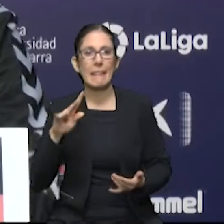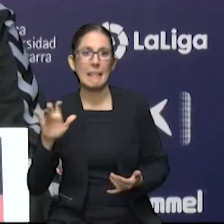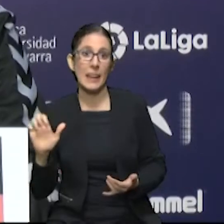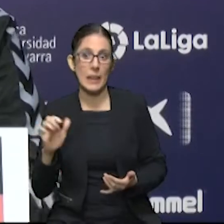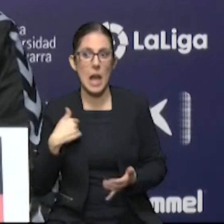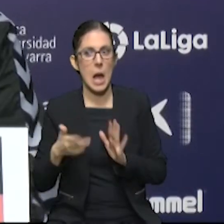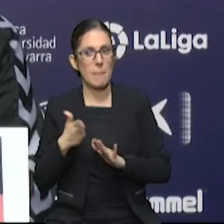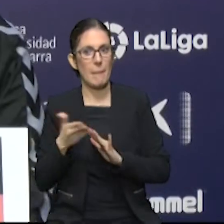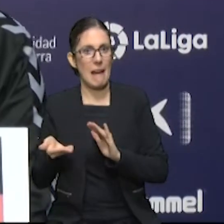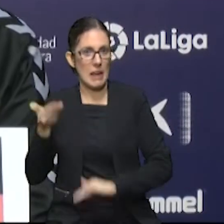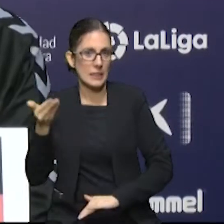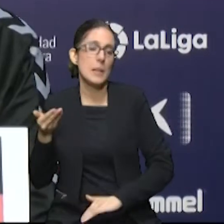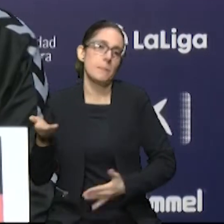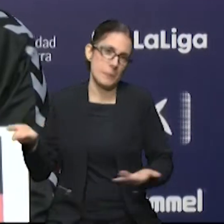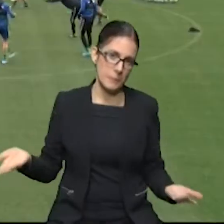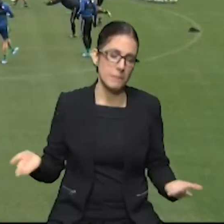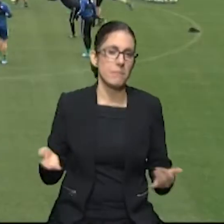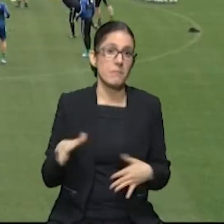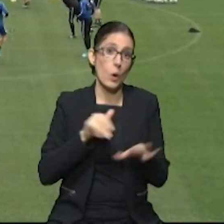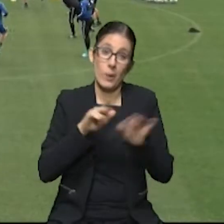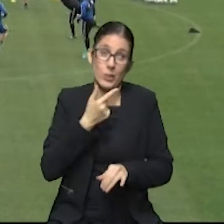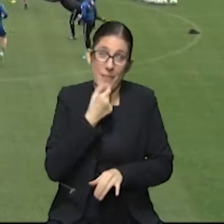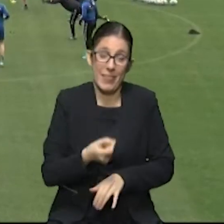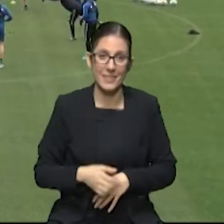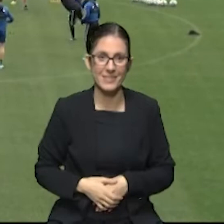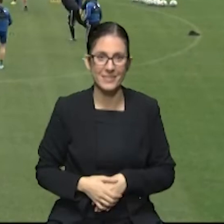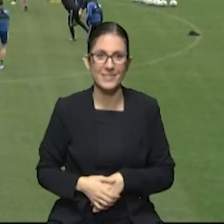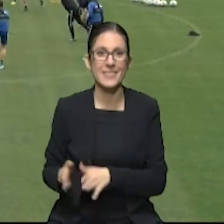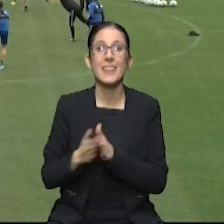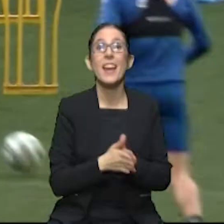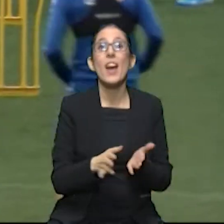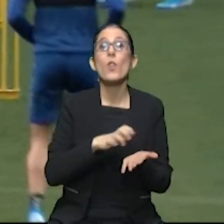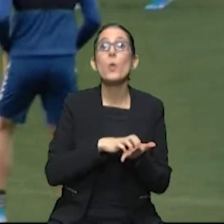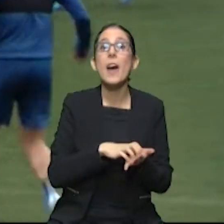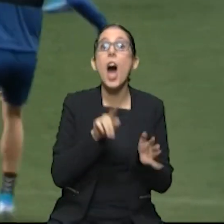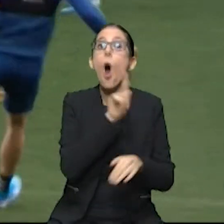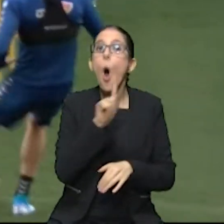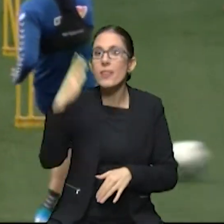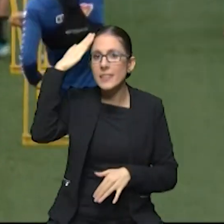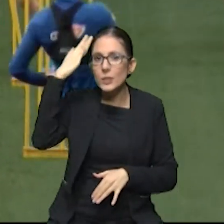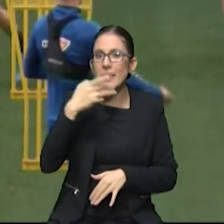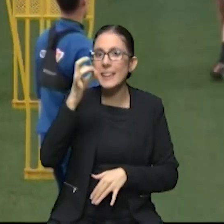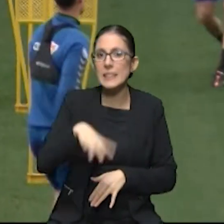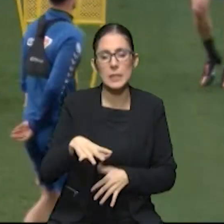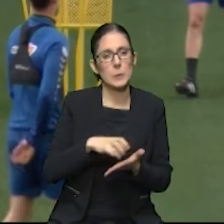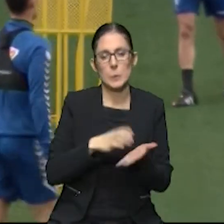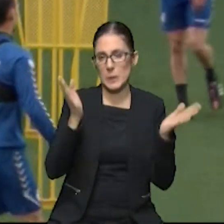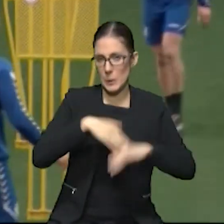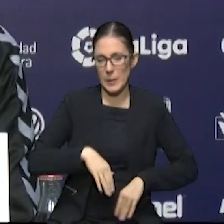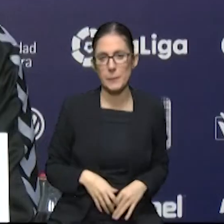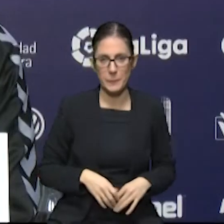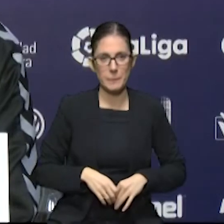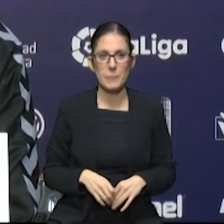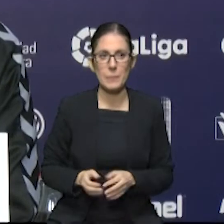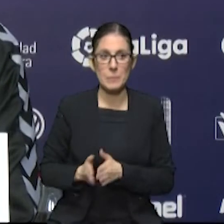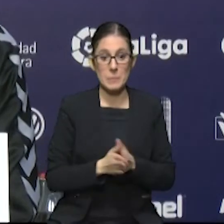en ese aspecto pues sí, ha sido una convocatoria sencilla. Tampoco hay muchas dudas en cuanto al once pues Rubén García algo renqueante durante la semana está en condiciones. Bueno,